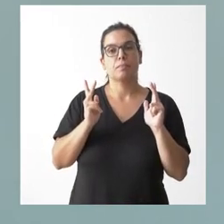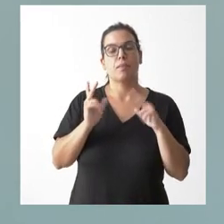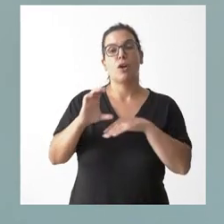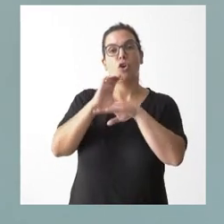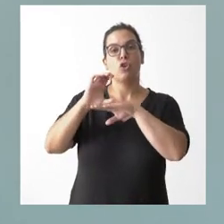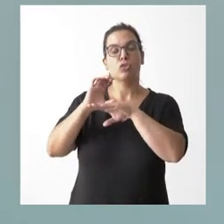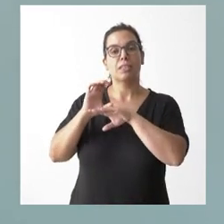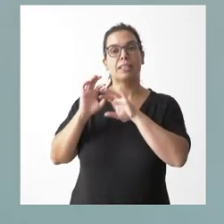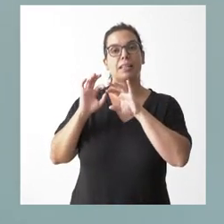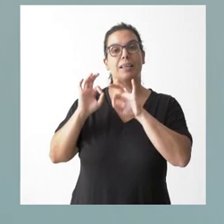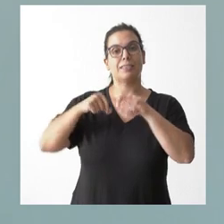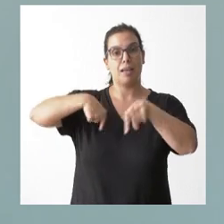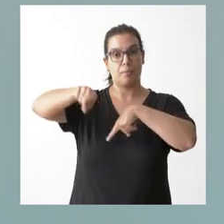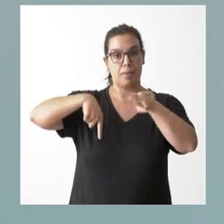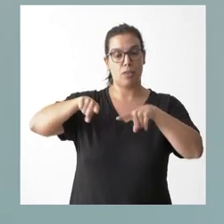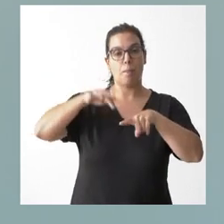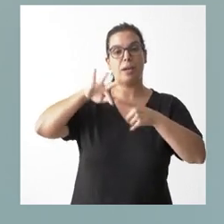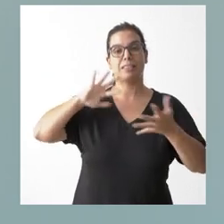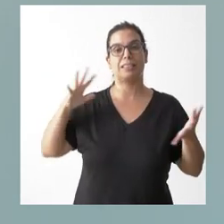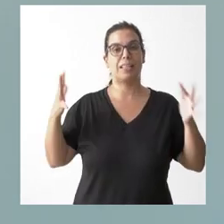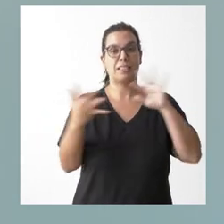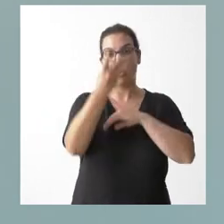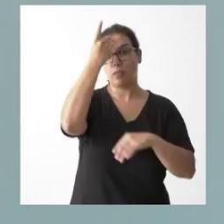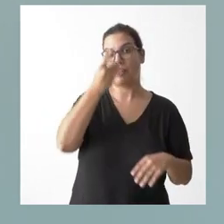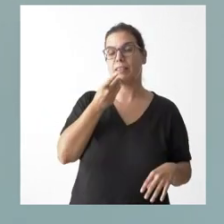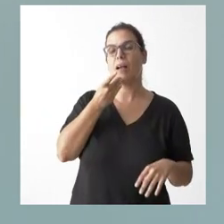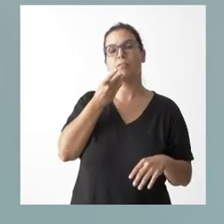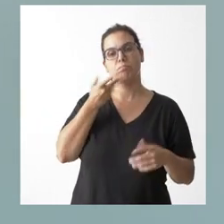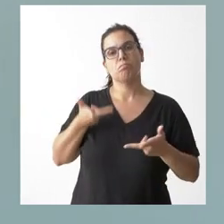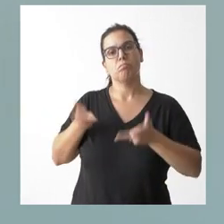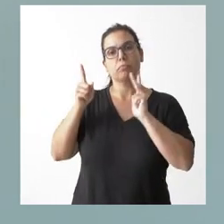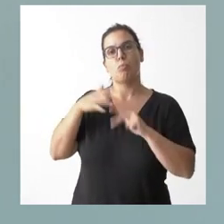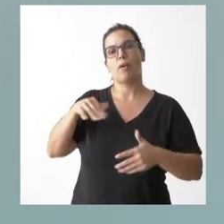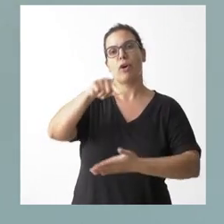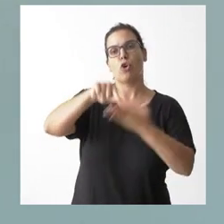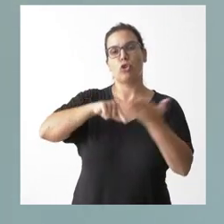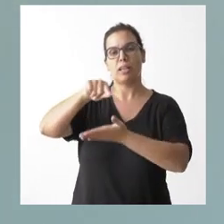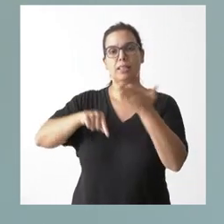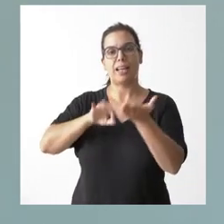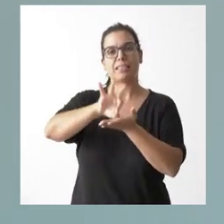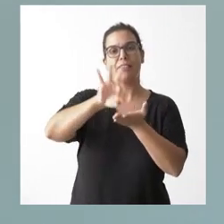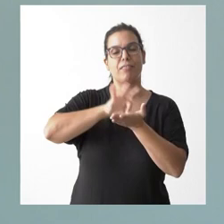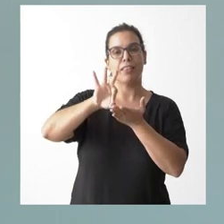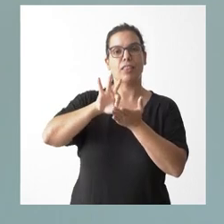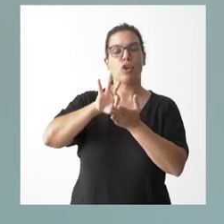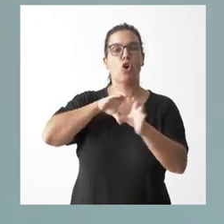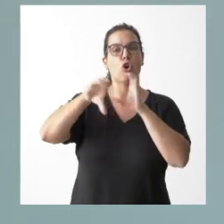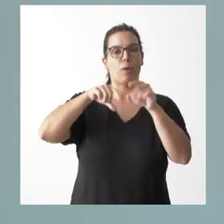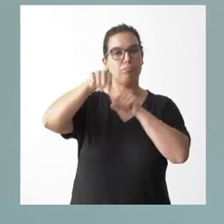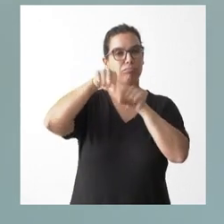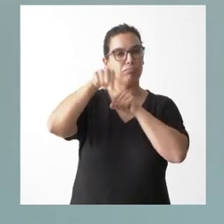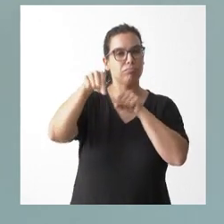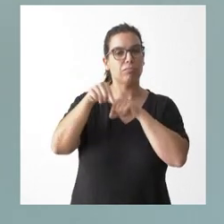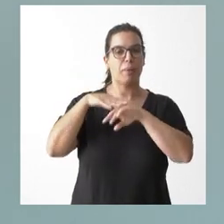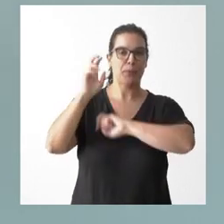Consejería de Movilidad y Transición Digital la contratación de servicios de telecomunicaciones en el ámbito interno de la Junta de Castilla y León para